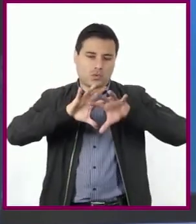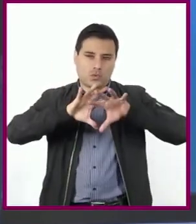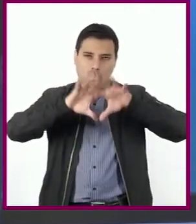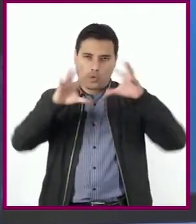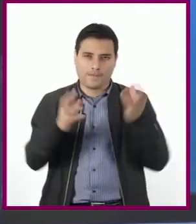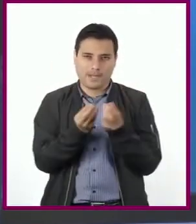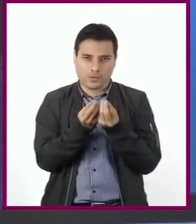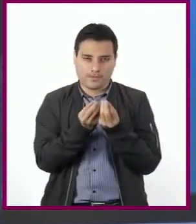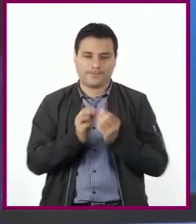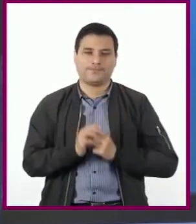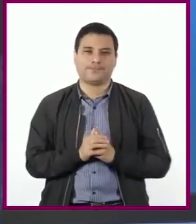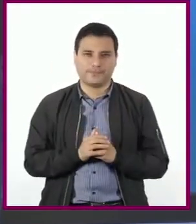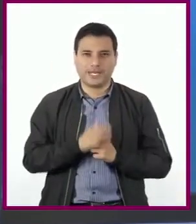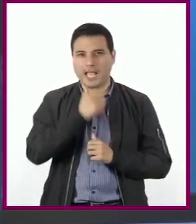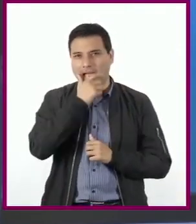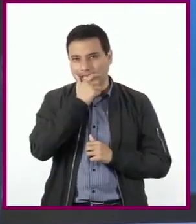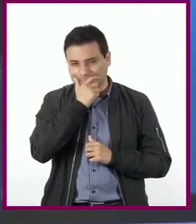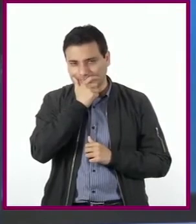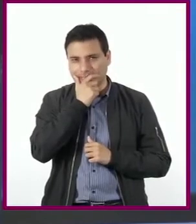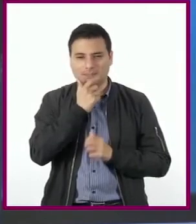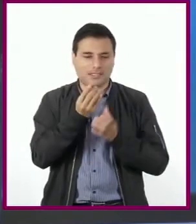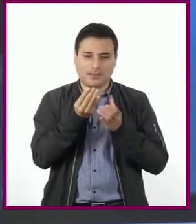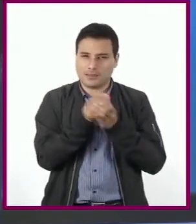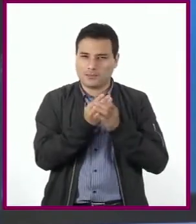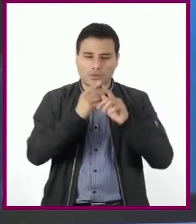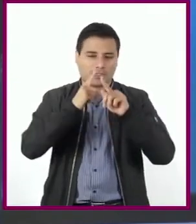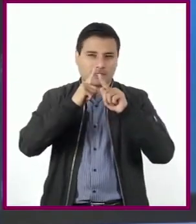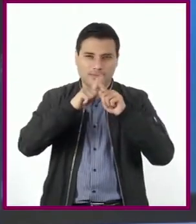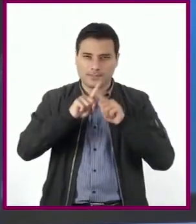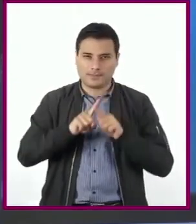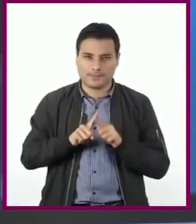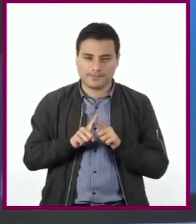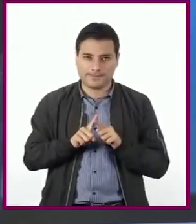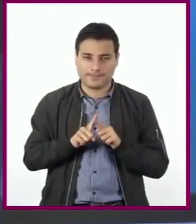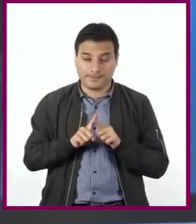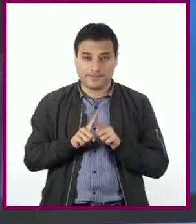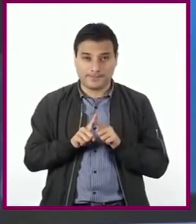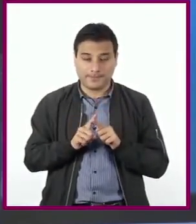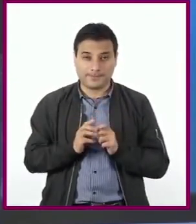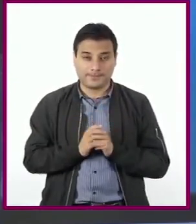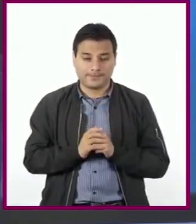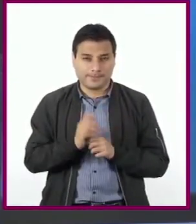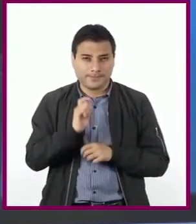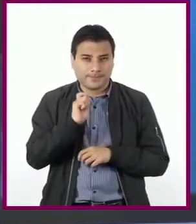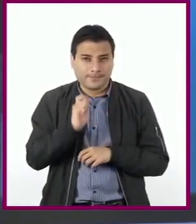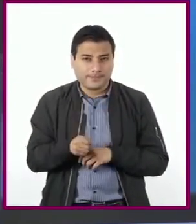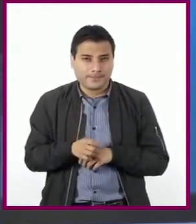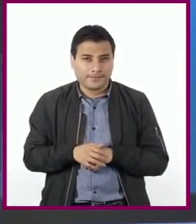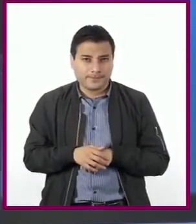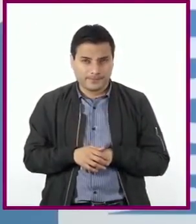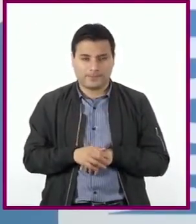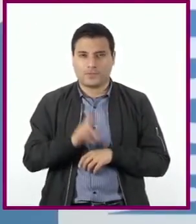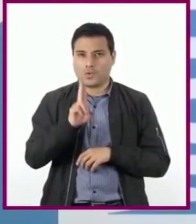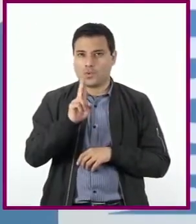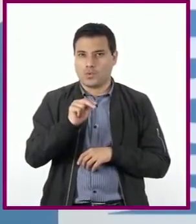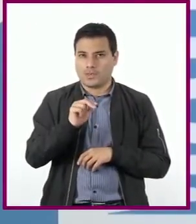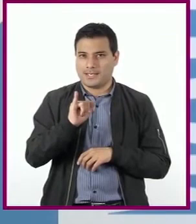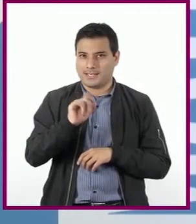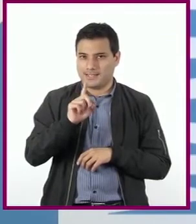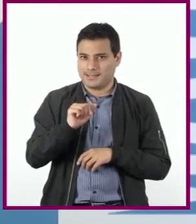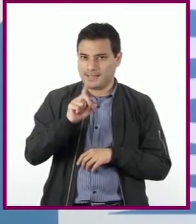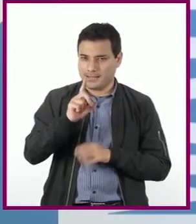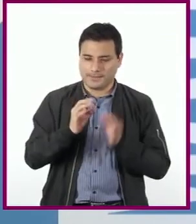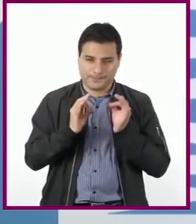de todos los sabores que se hornean, el total de la producción, es decir, la unidad.